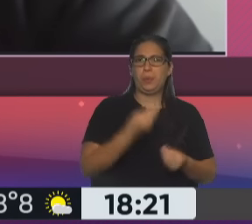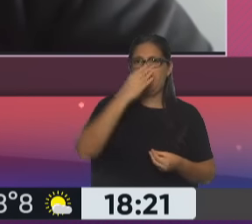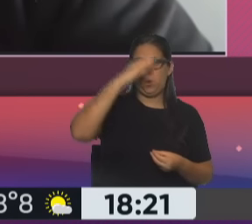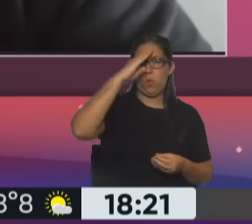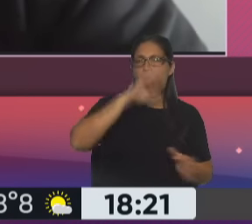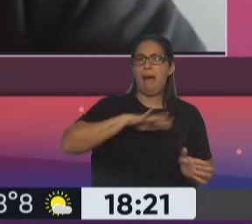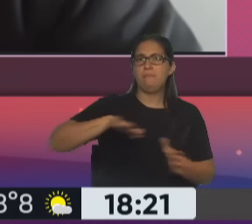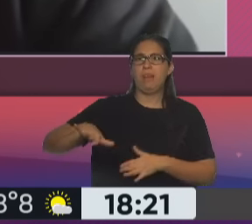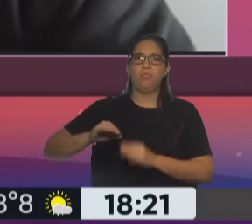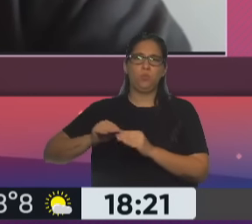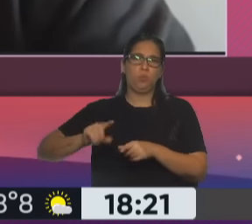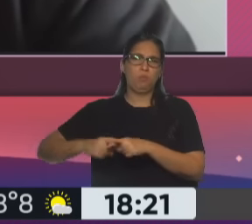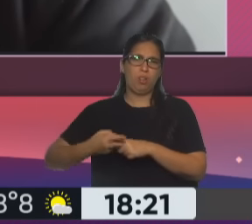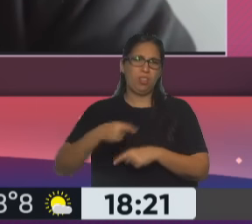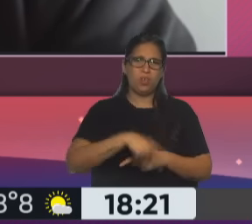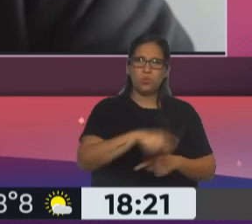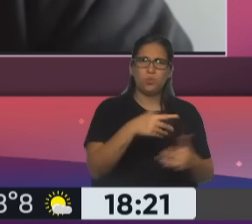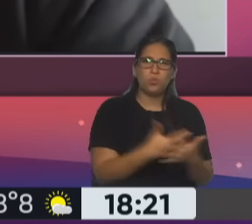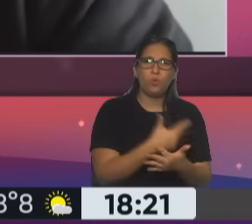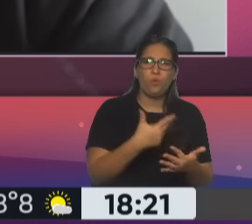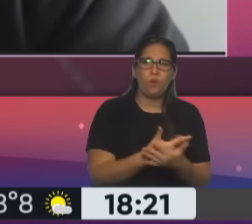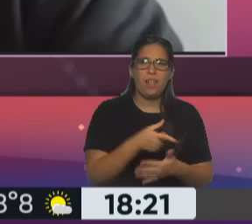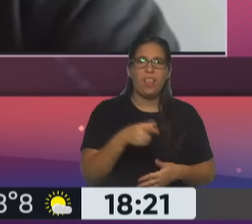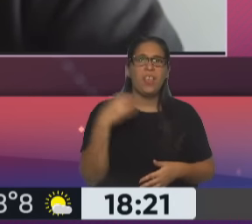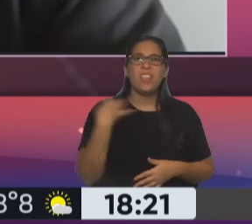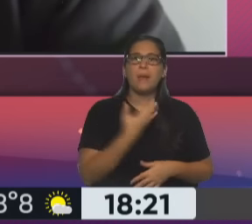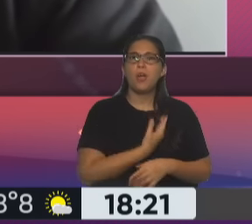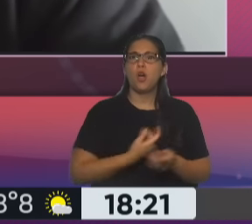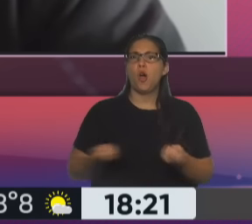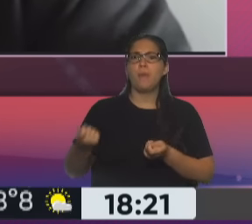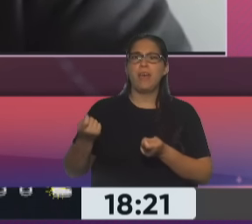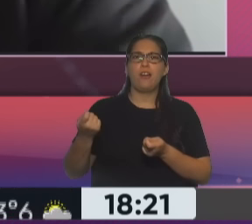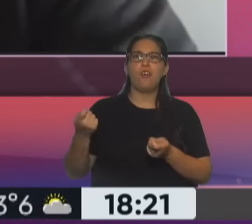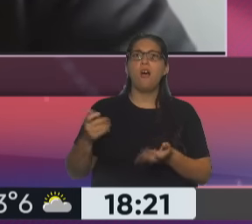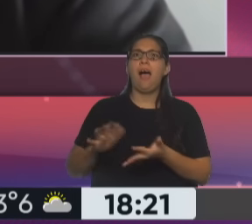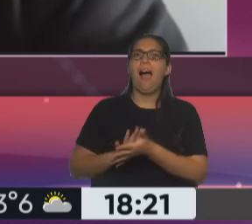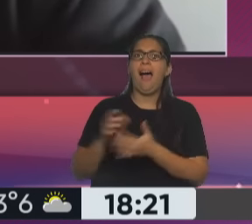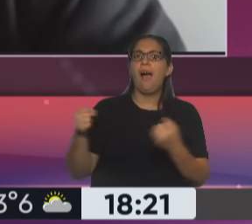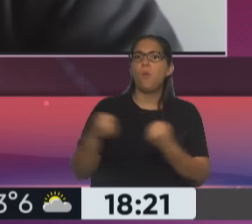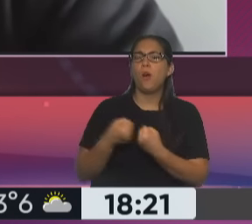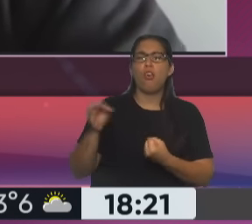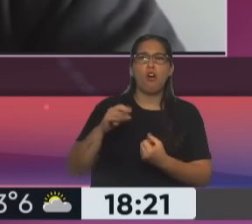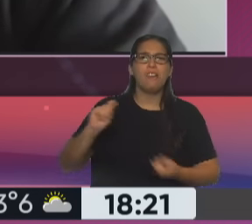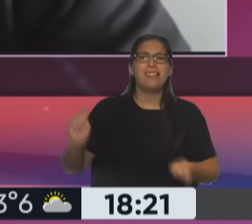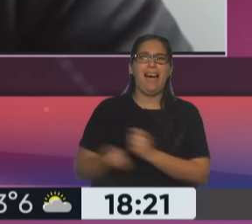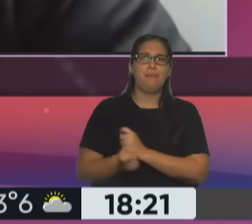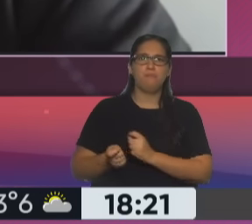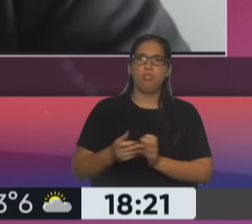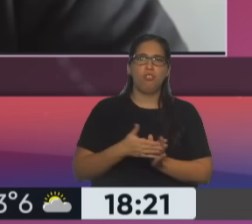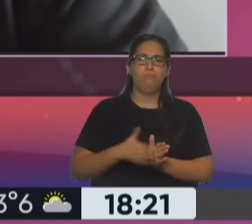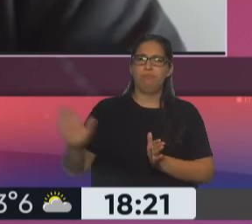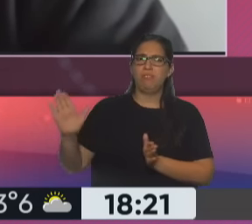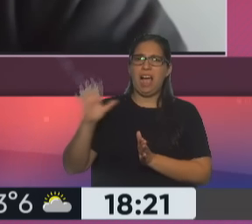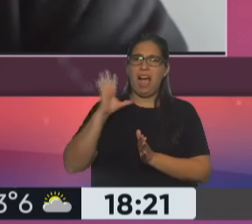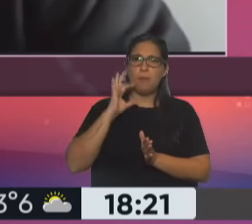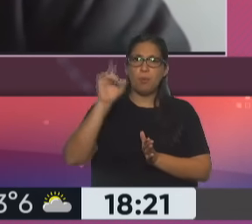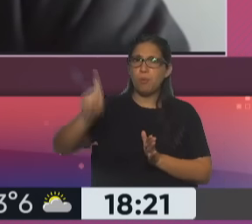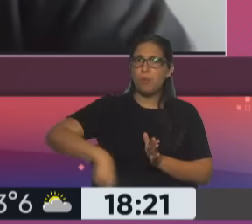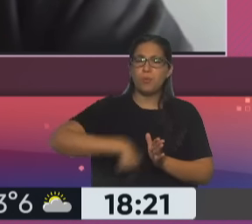Claro. Me parece que tiene que haber sí o sí una salida del régimen, ya sea negociado o no, o cambios, porque si no, esta situación puede llevar a una